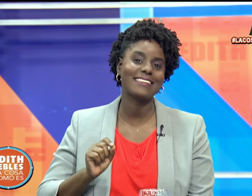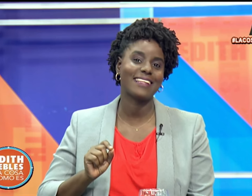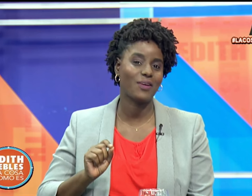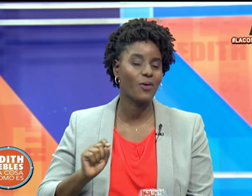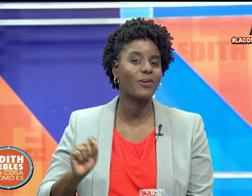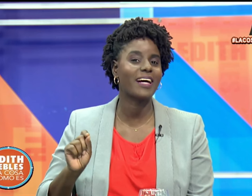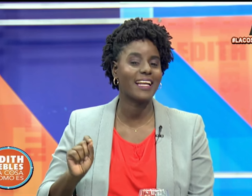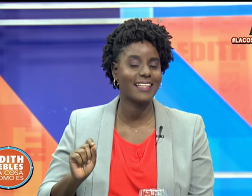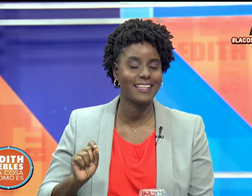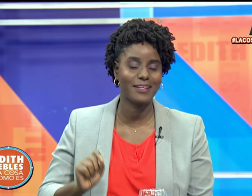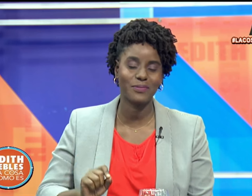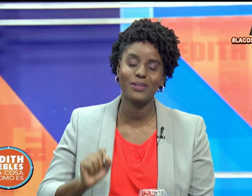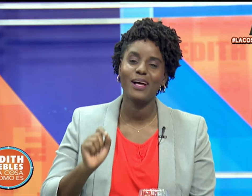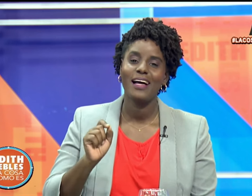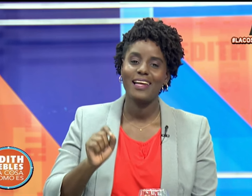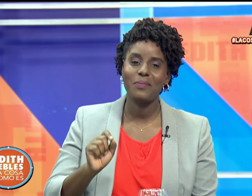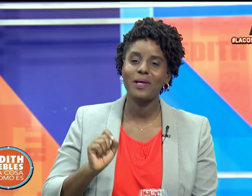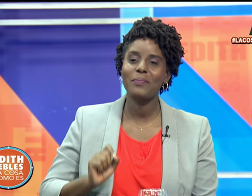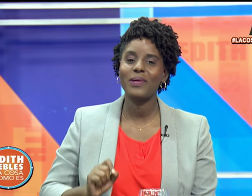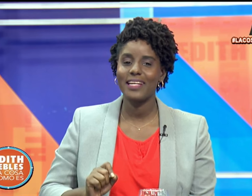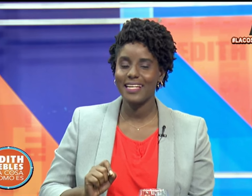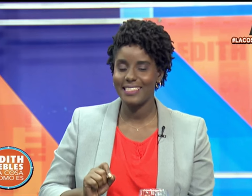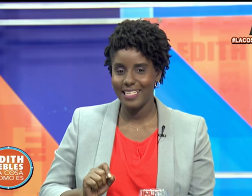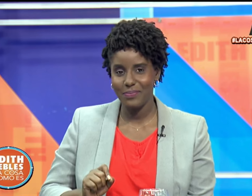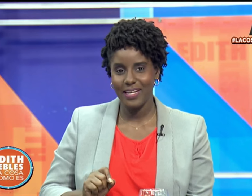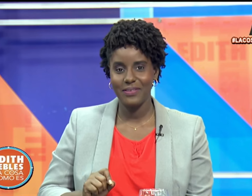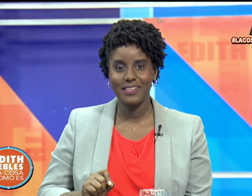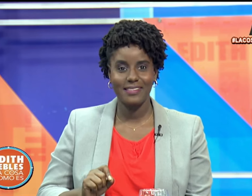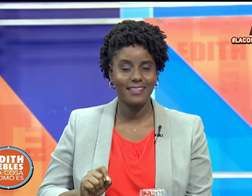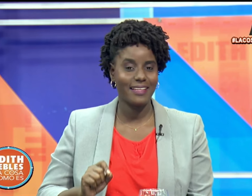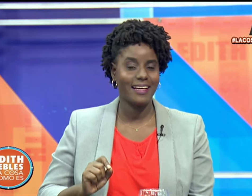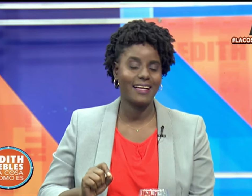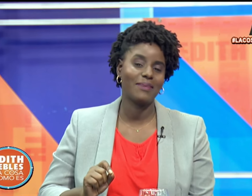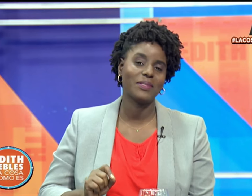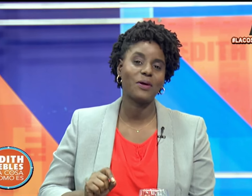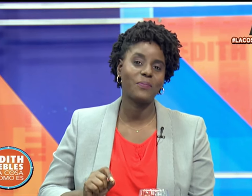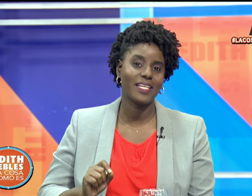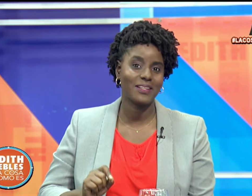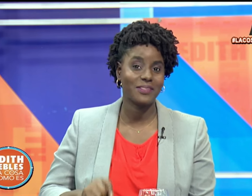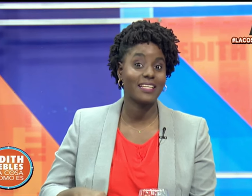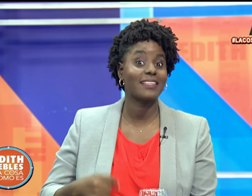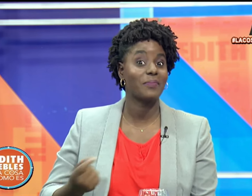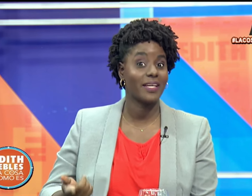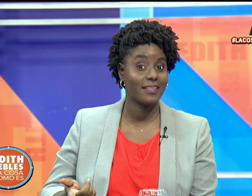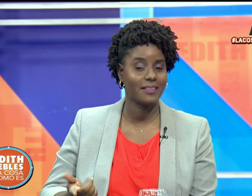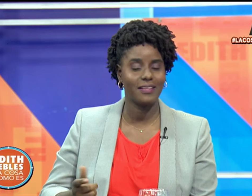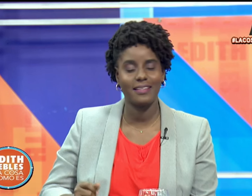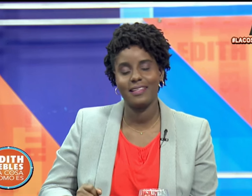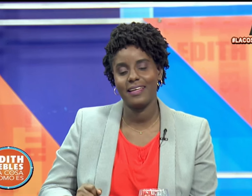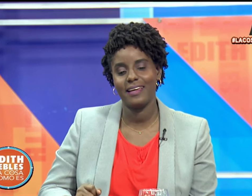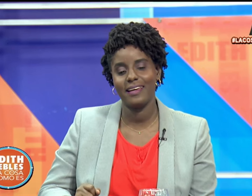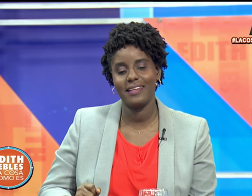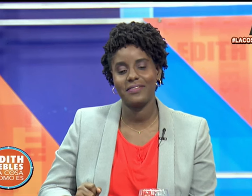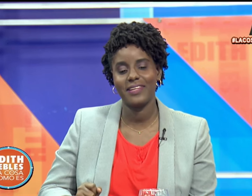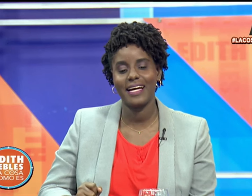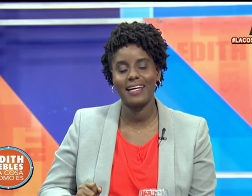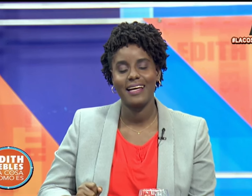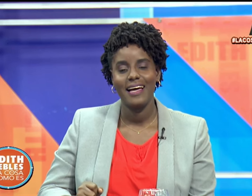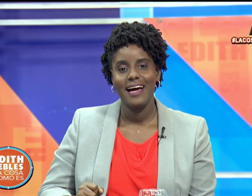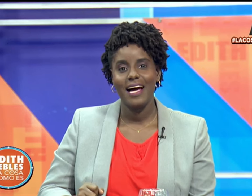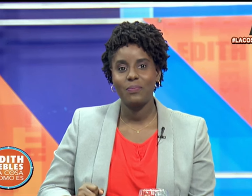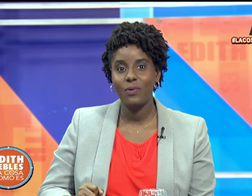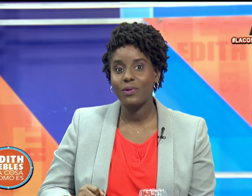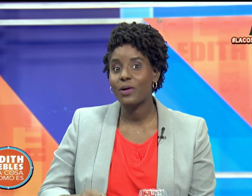que conozca la descripción la puede poner en el chat para yo decirle a mis compañeros aquí también,